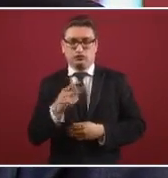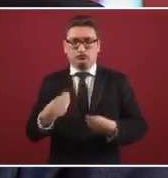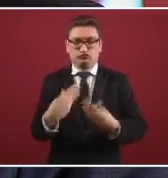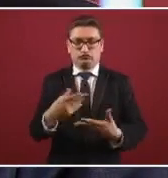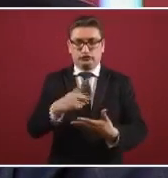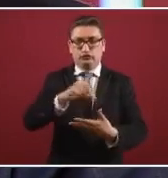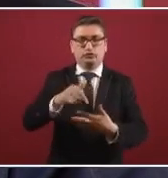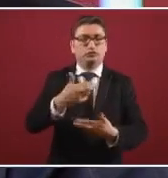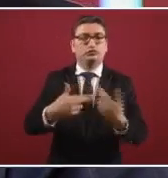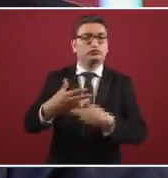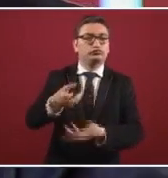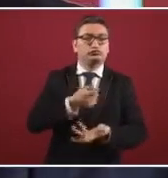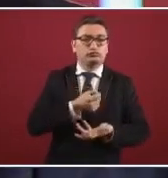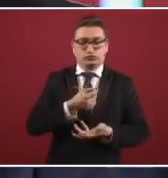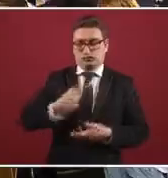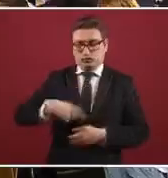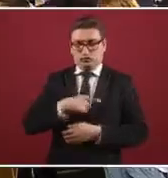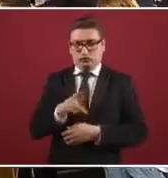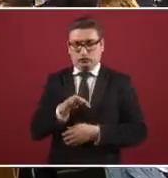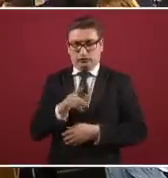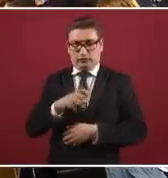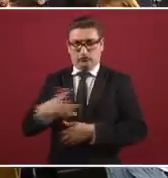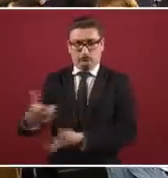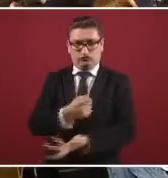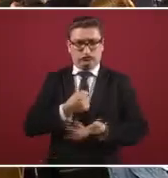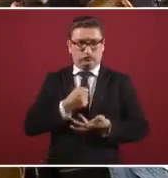podamos disponer de él de manera directa.